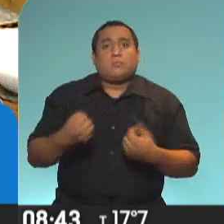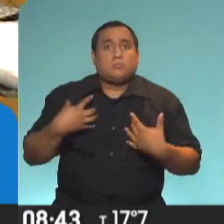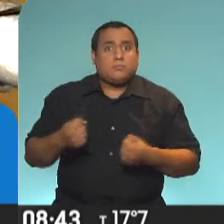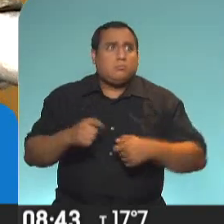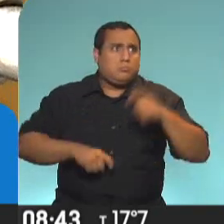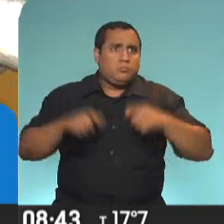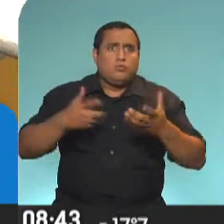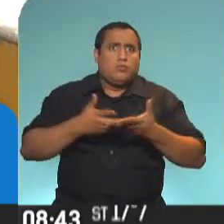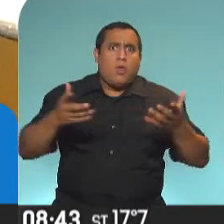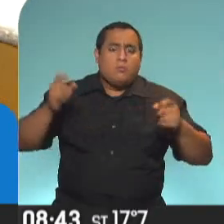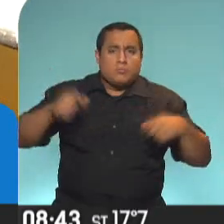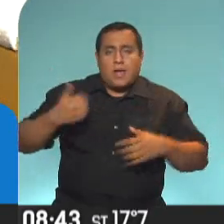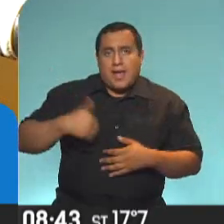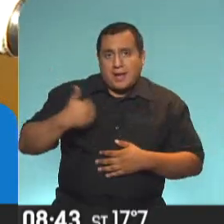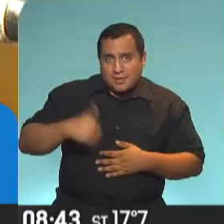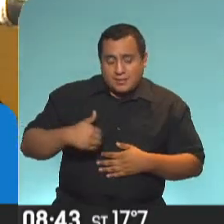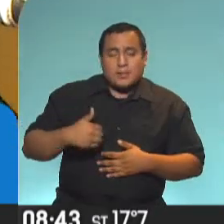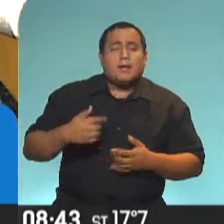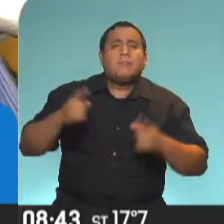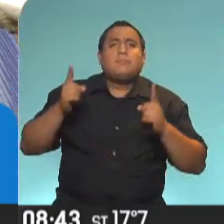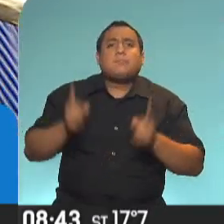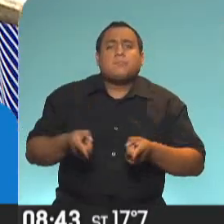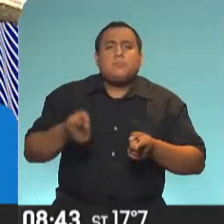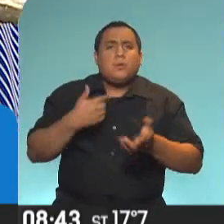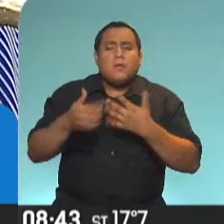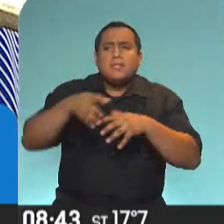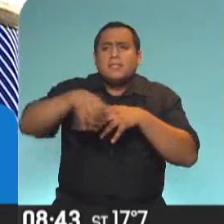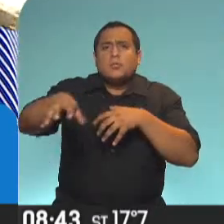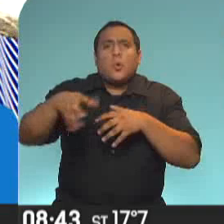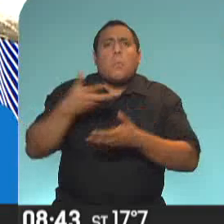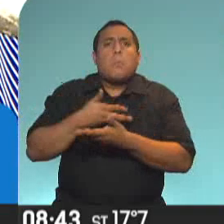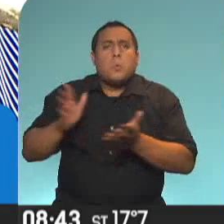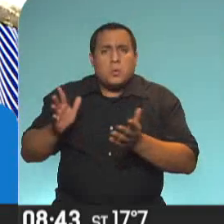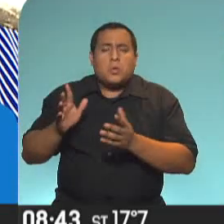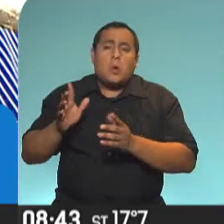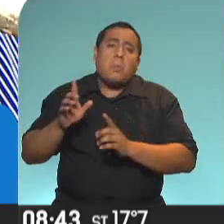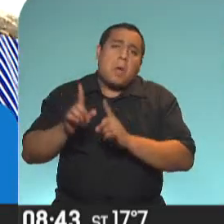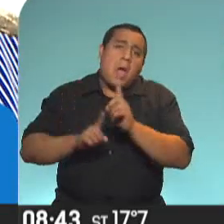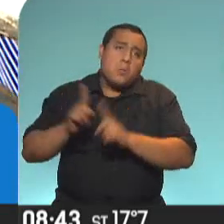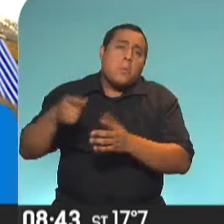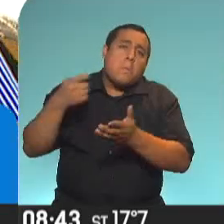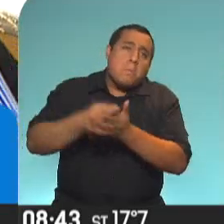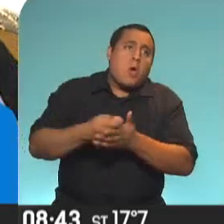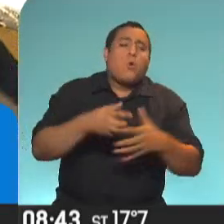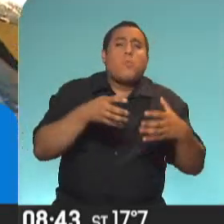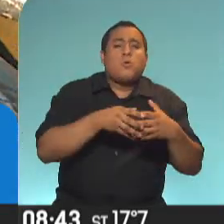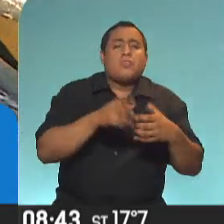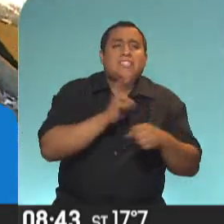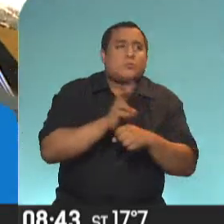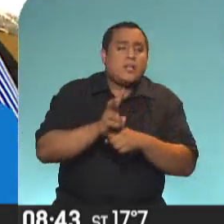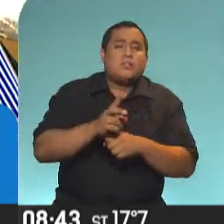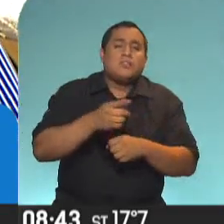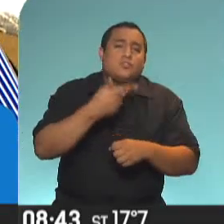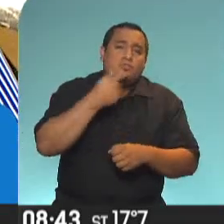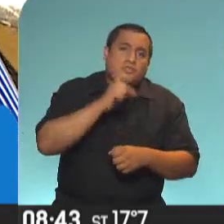la población de la Argentina, estamos hablando del sector público que cubre una parte, el sector de la seguridad social, de las obras